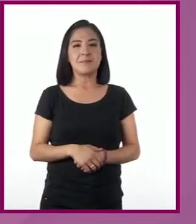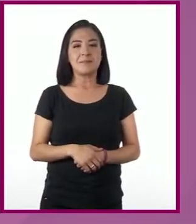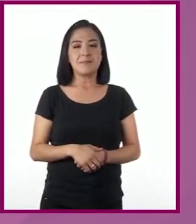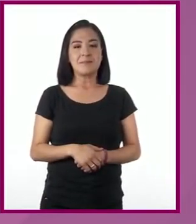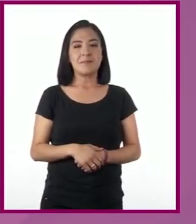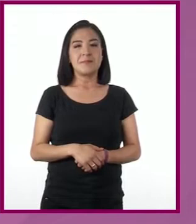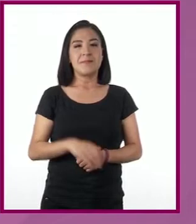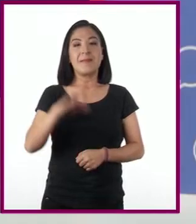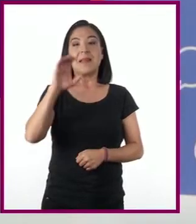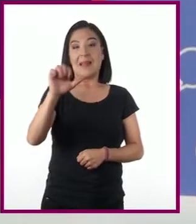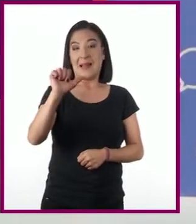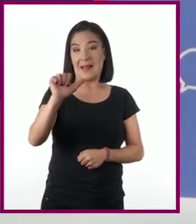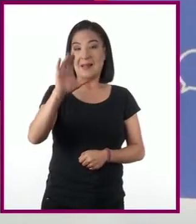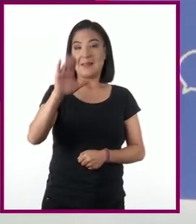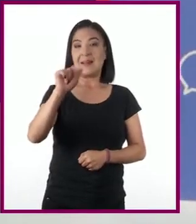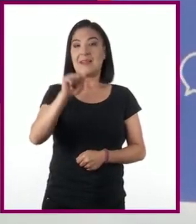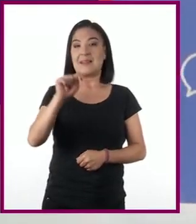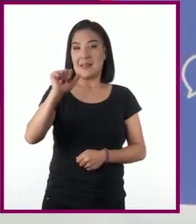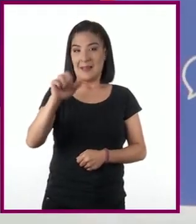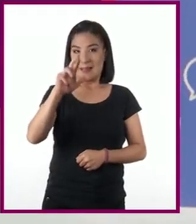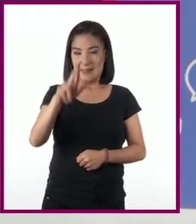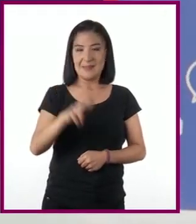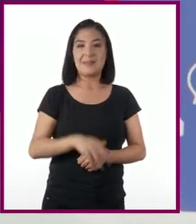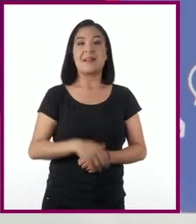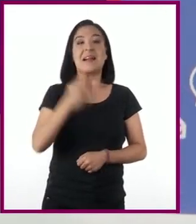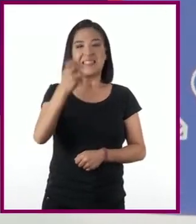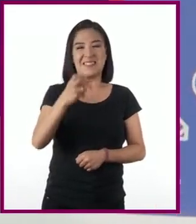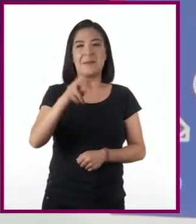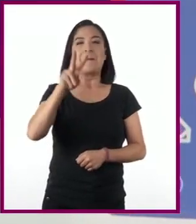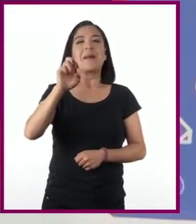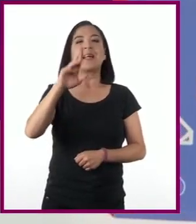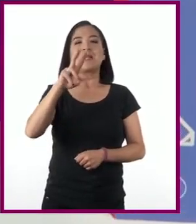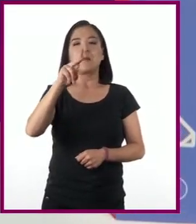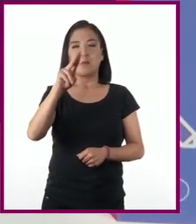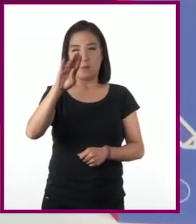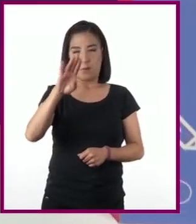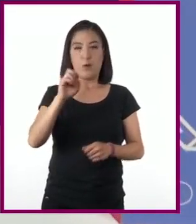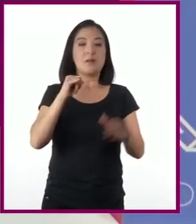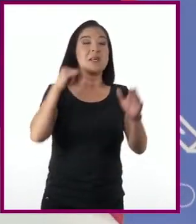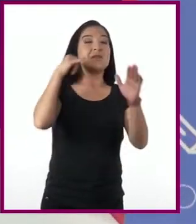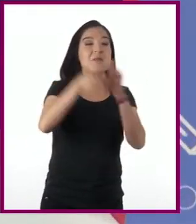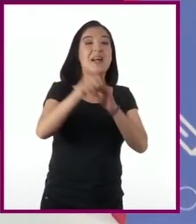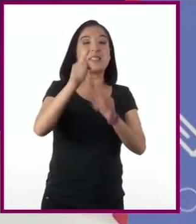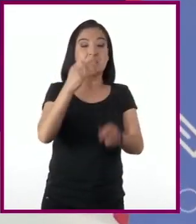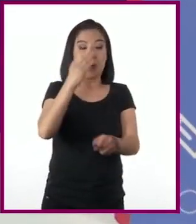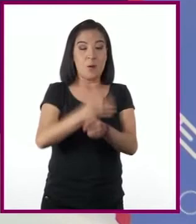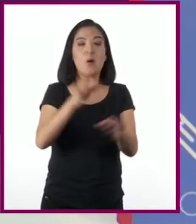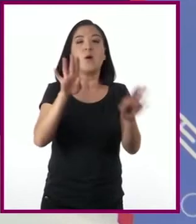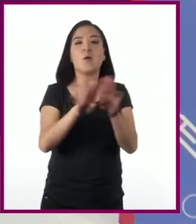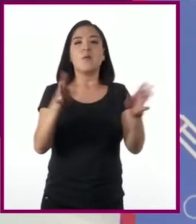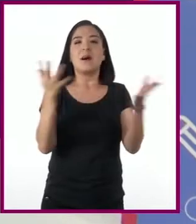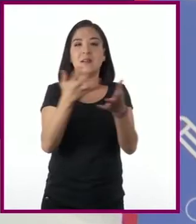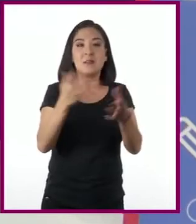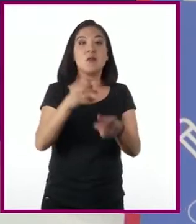acatar. Los verbos en infinitivo son aquellos que expresan una acción verbal sin especificar un tiempo